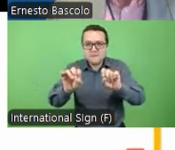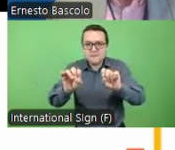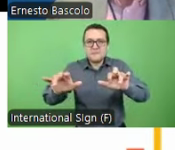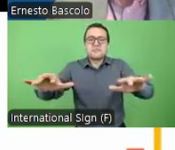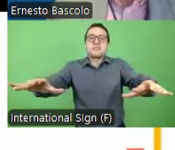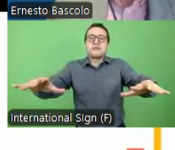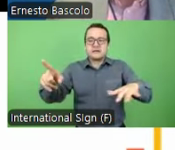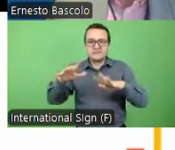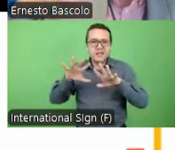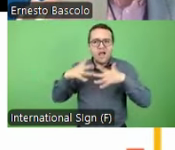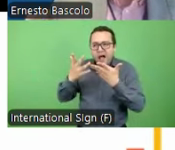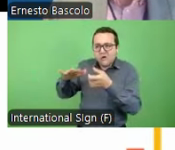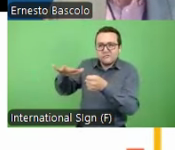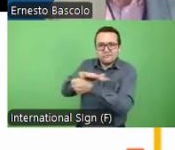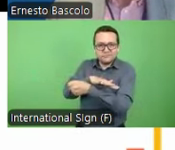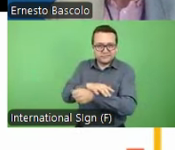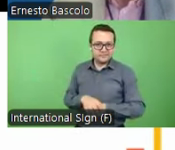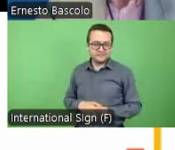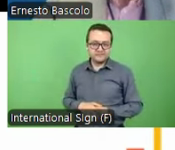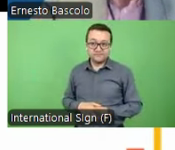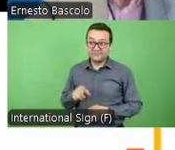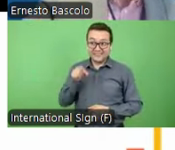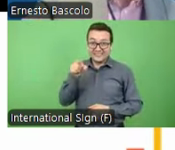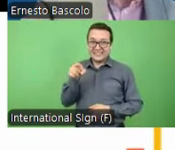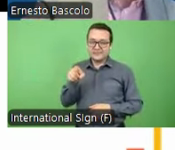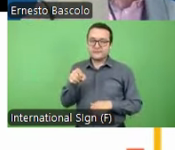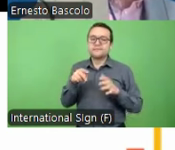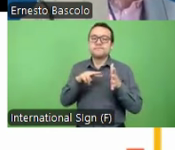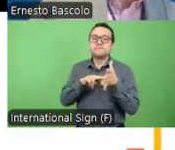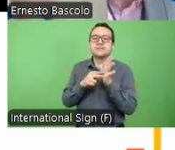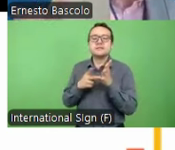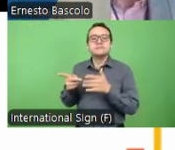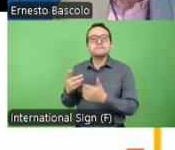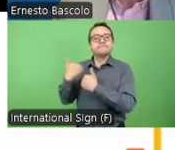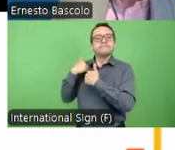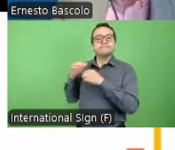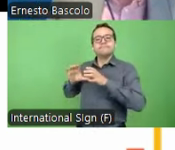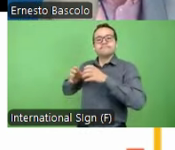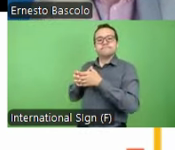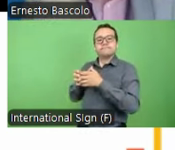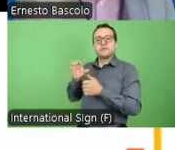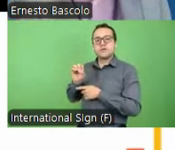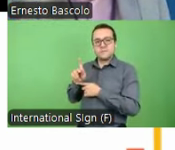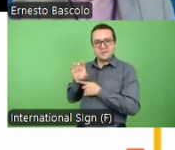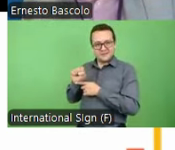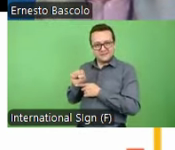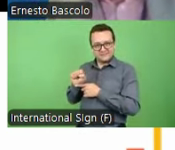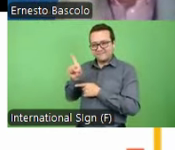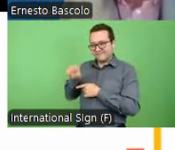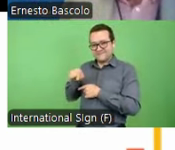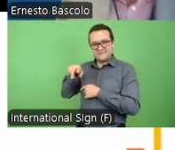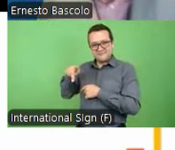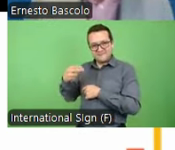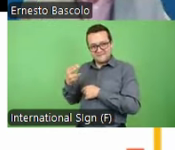défi la prioridad política que inclut lleva la adelante la priorité Organización Panamericana de la politique Salud de para l'OPS generar mejoras